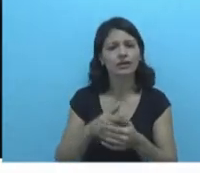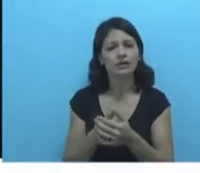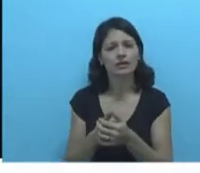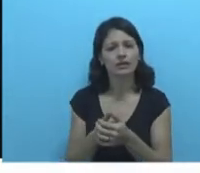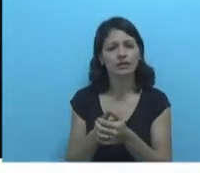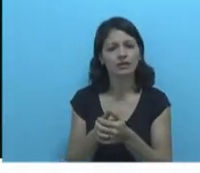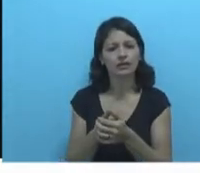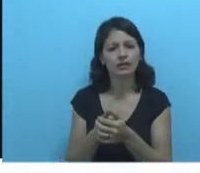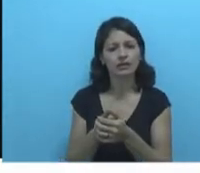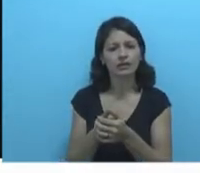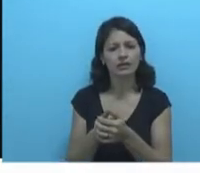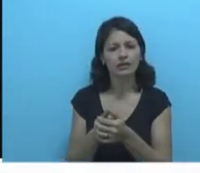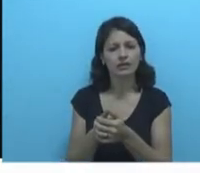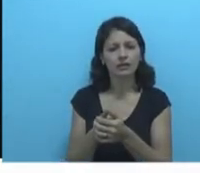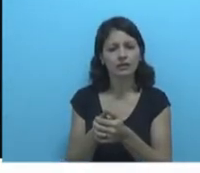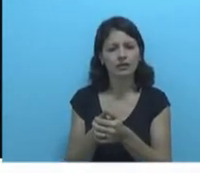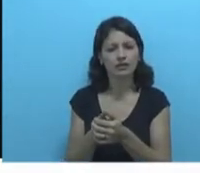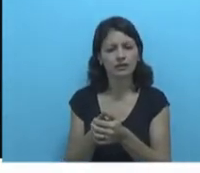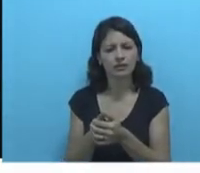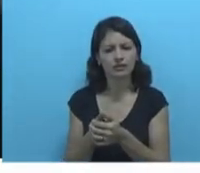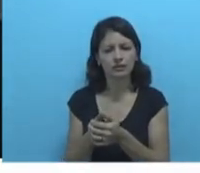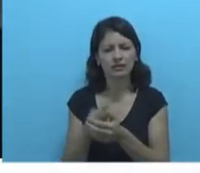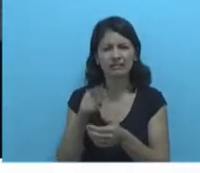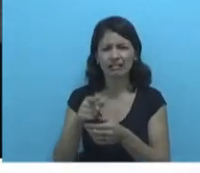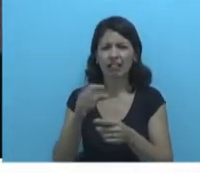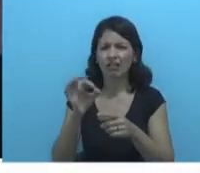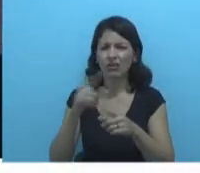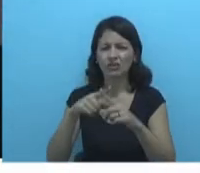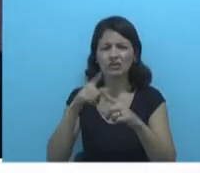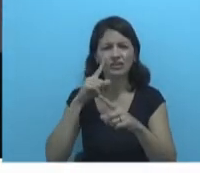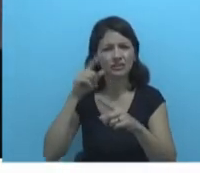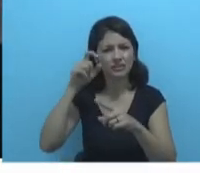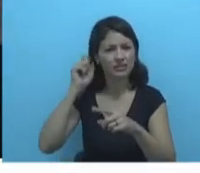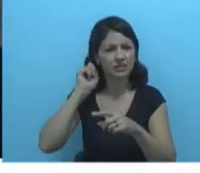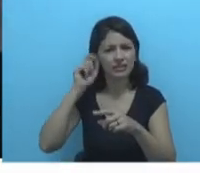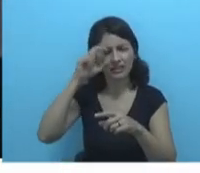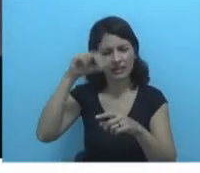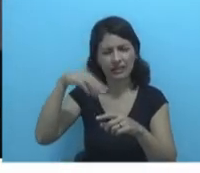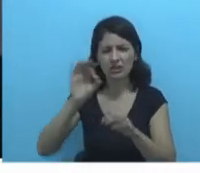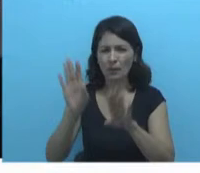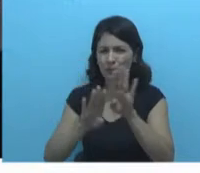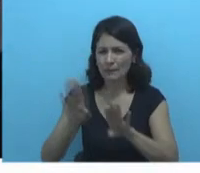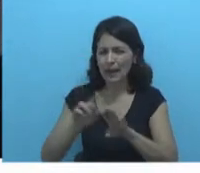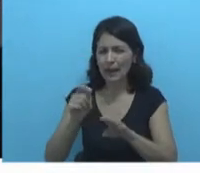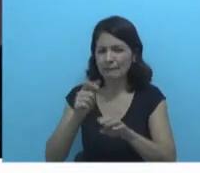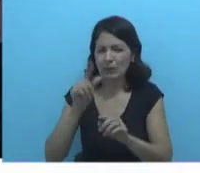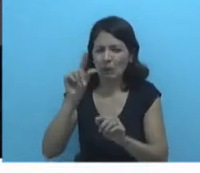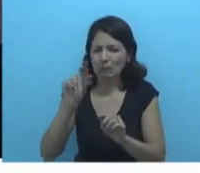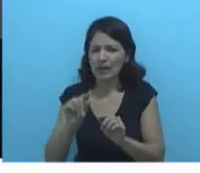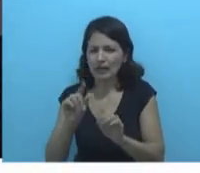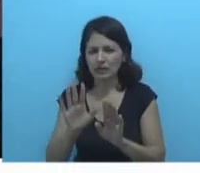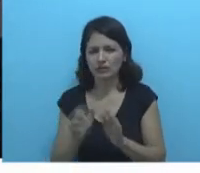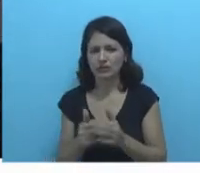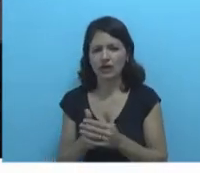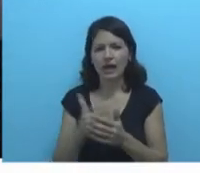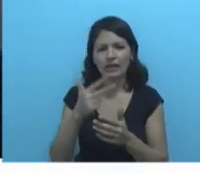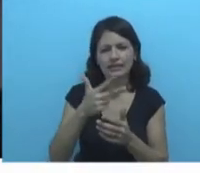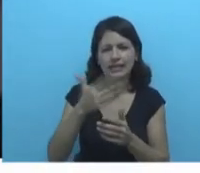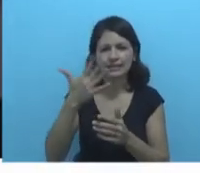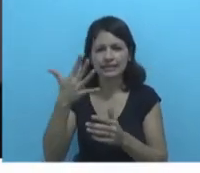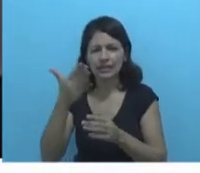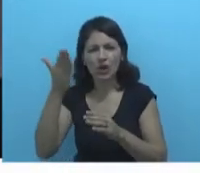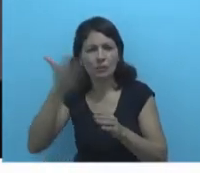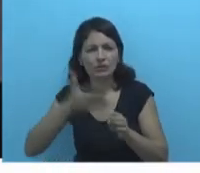insumo genera un oxígeno de una pureza menor, entre 3 y 5%